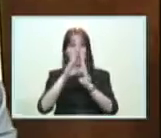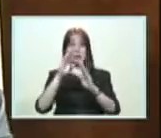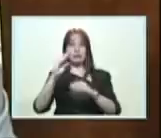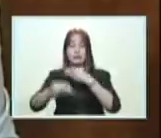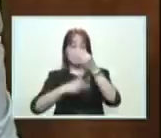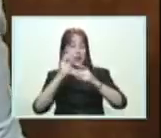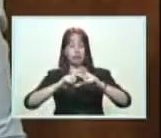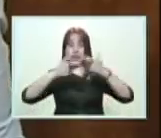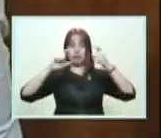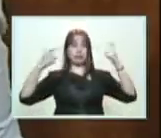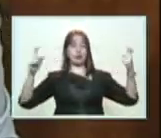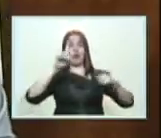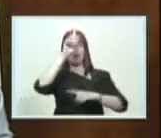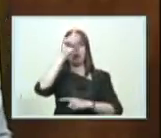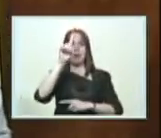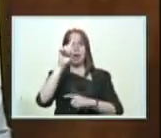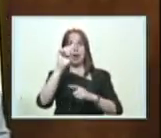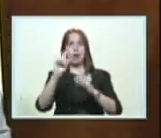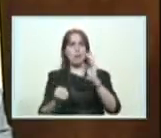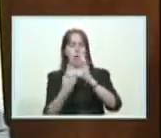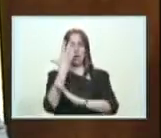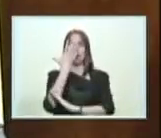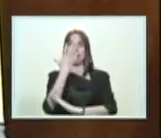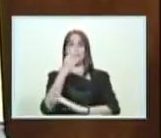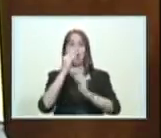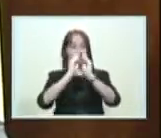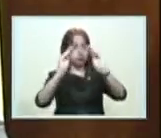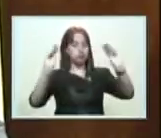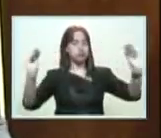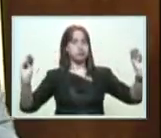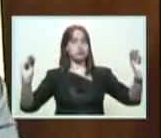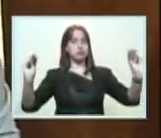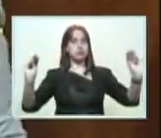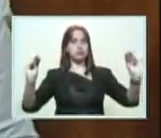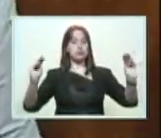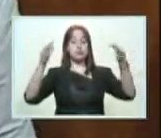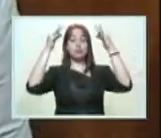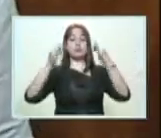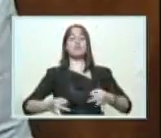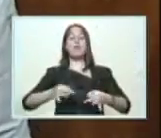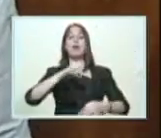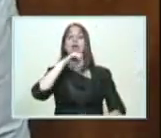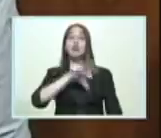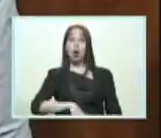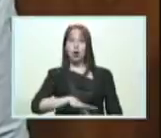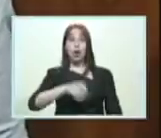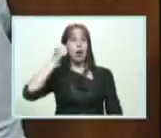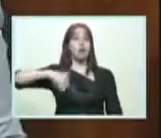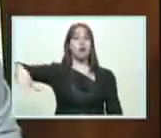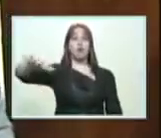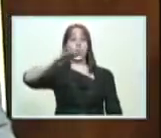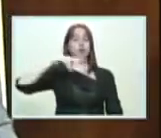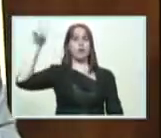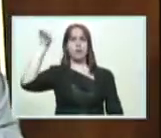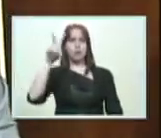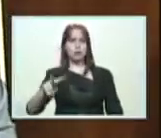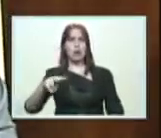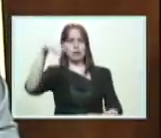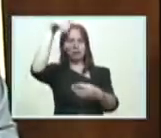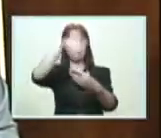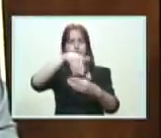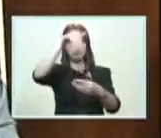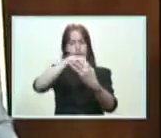gigante un primero de mayo al convocarla y marcó historia. El pueblo de Venezuela, en